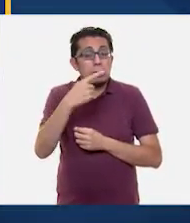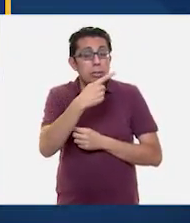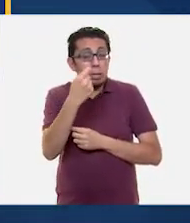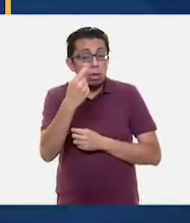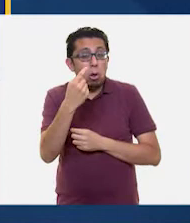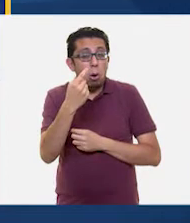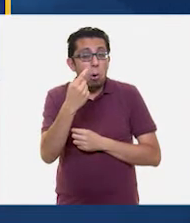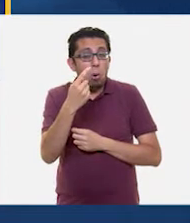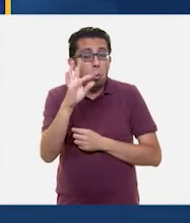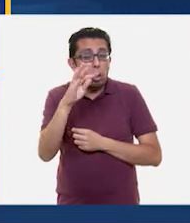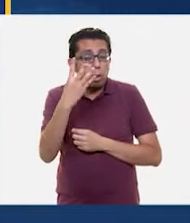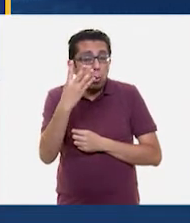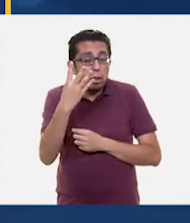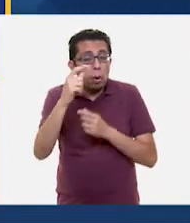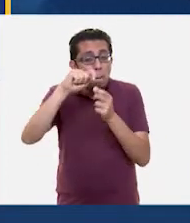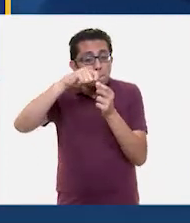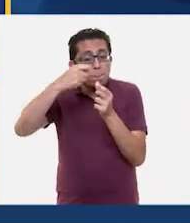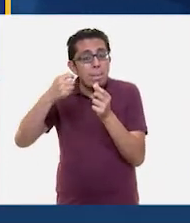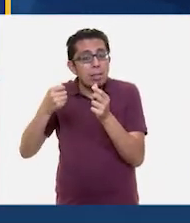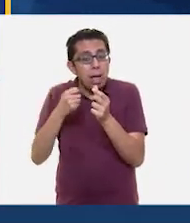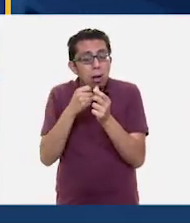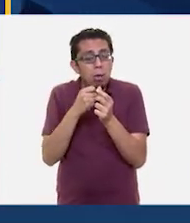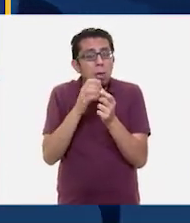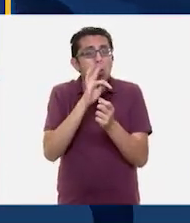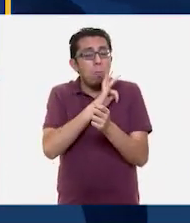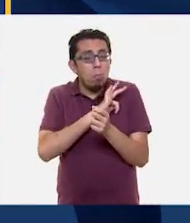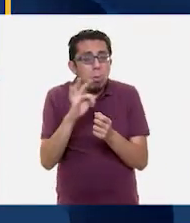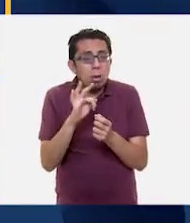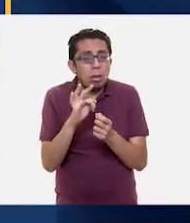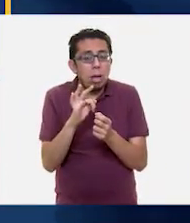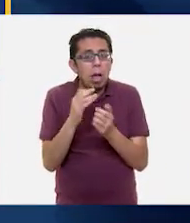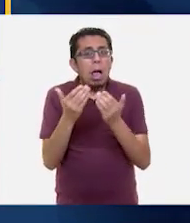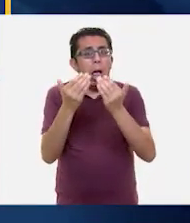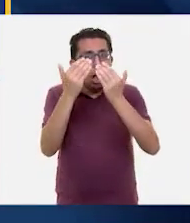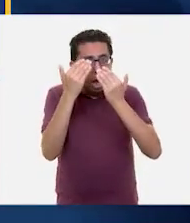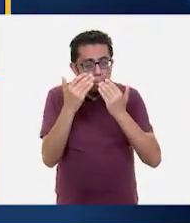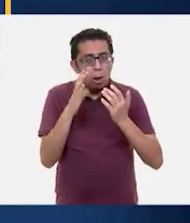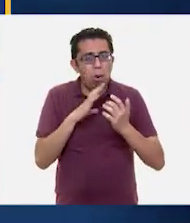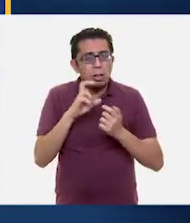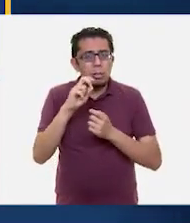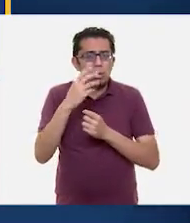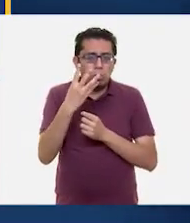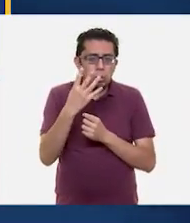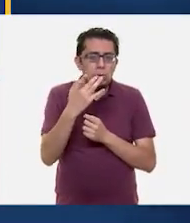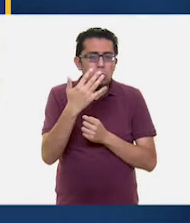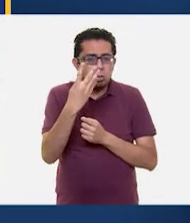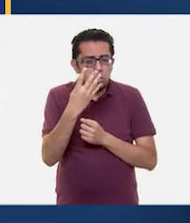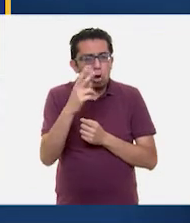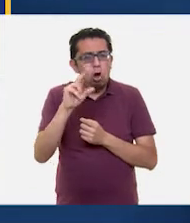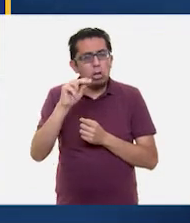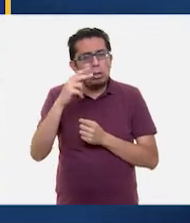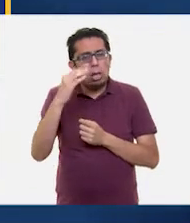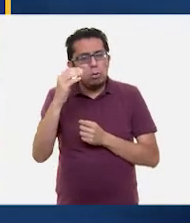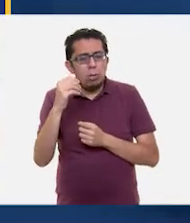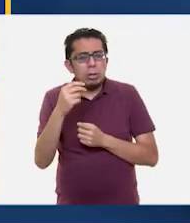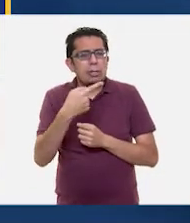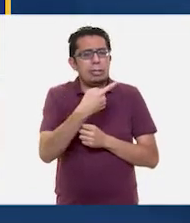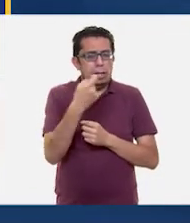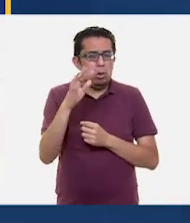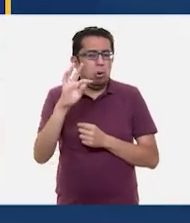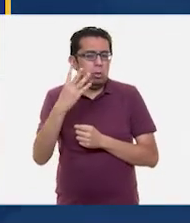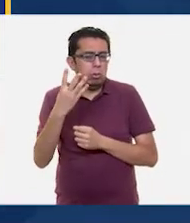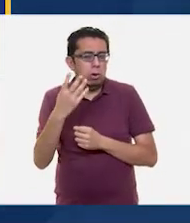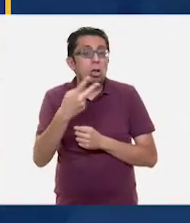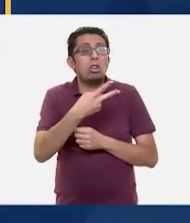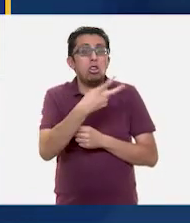144 pétalos en primera fila, emparejados con una siguiente fila de 34, 55, 89,